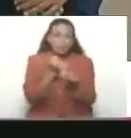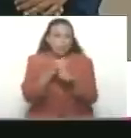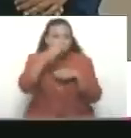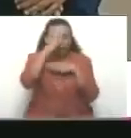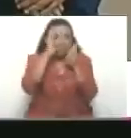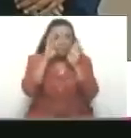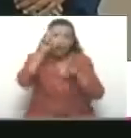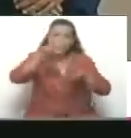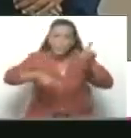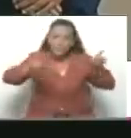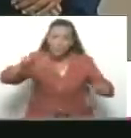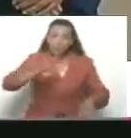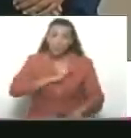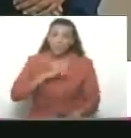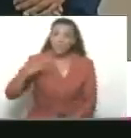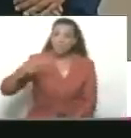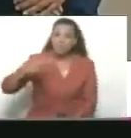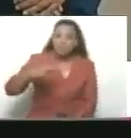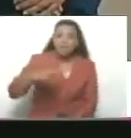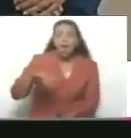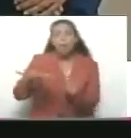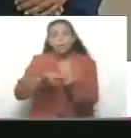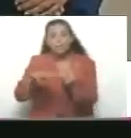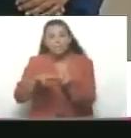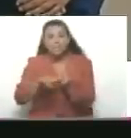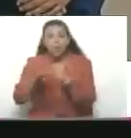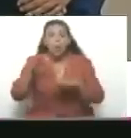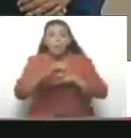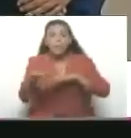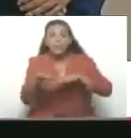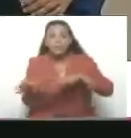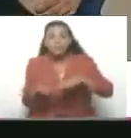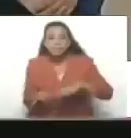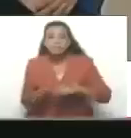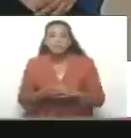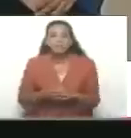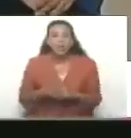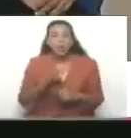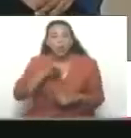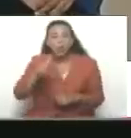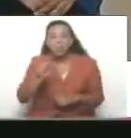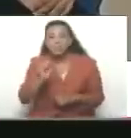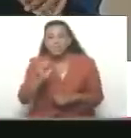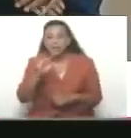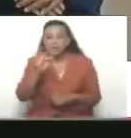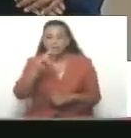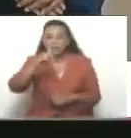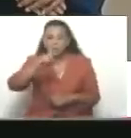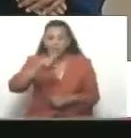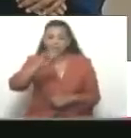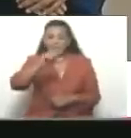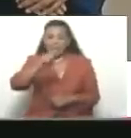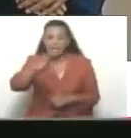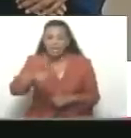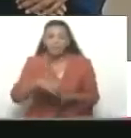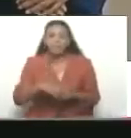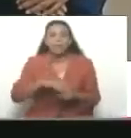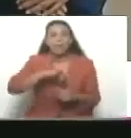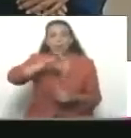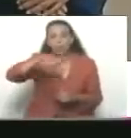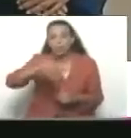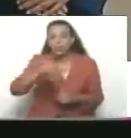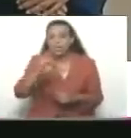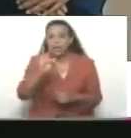a nuestra población de la este tejería sino también a nuestros vecinos de los municipios cercanos como José Félix Rivas eh José Rafael